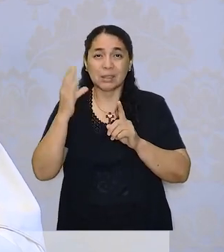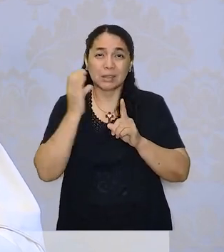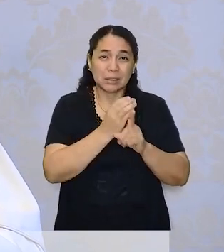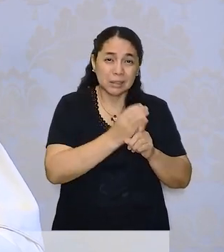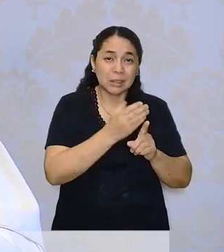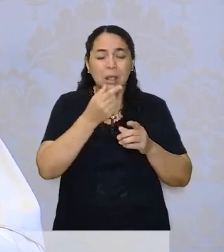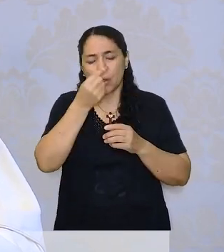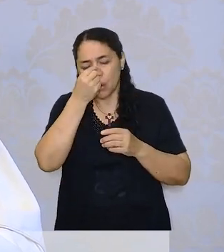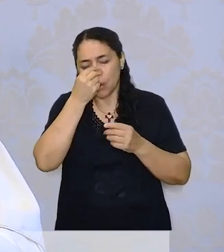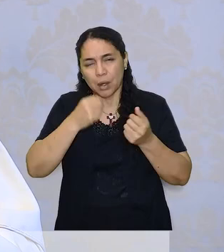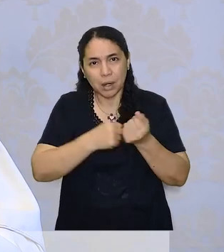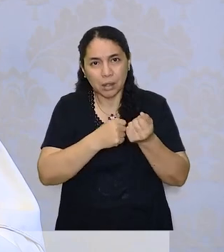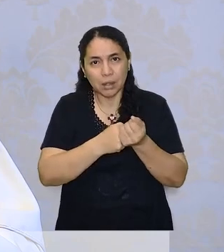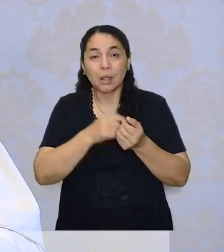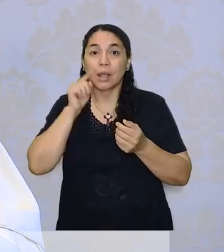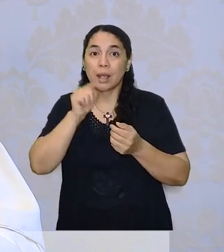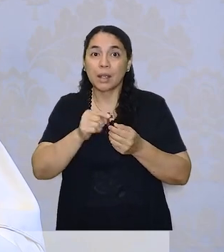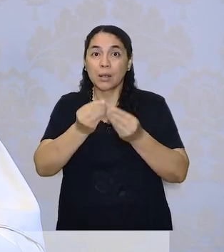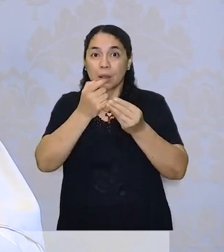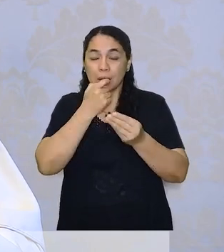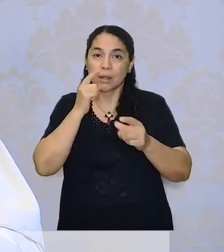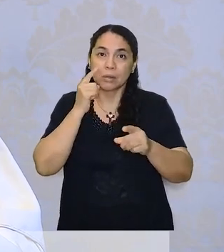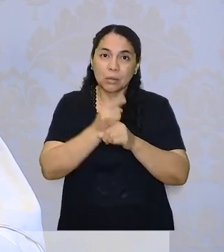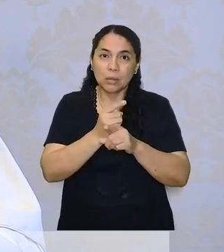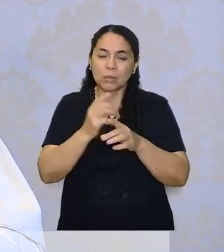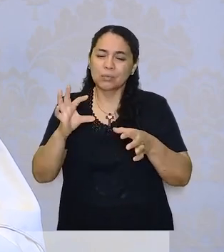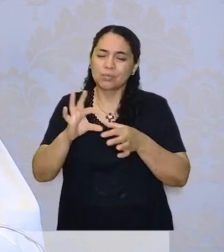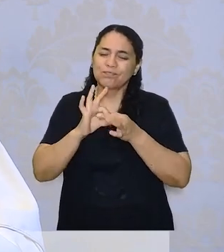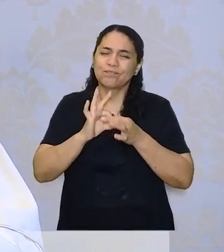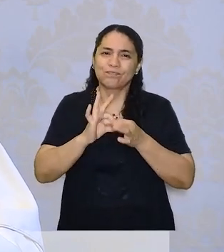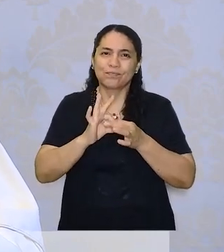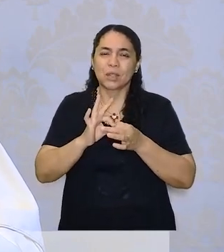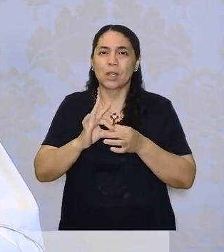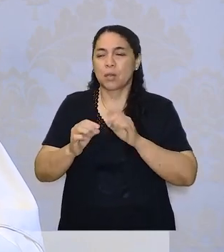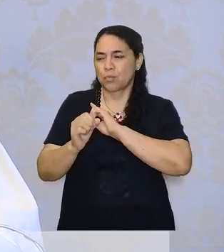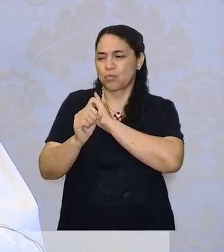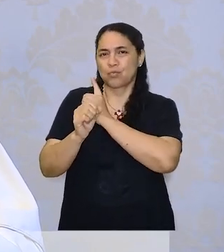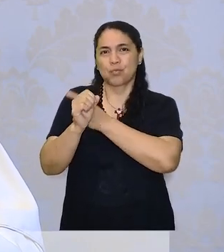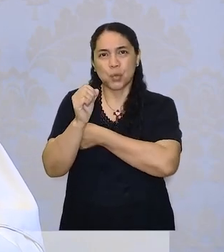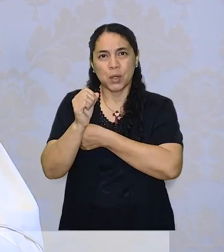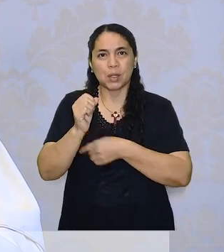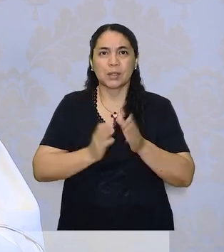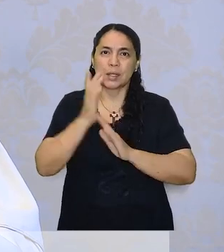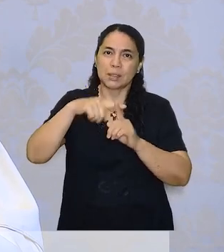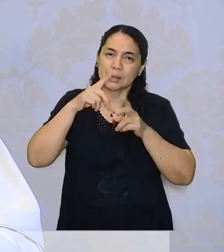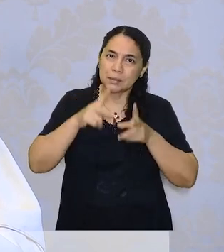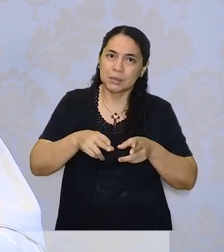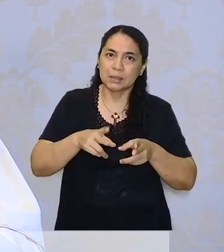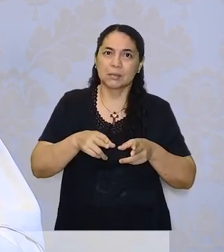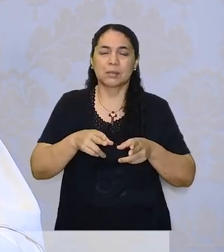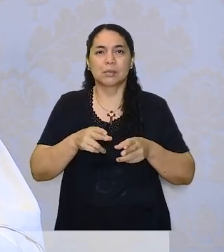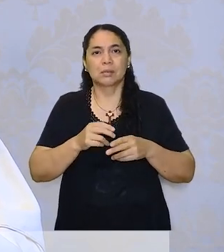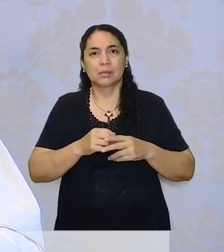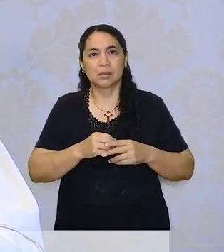estaba perseguida, era encontrar en la Eucaristía un vínculo que refuerza el vigor